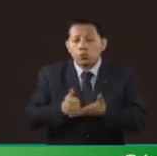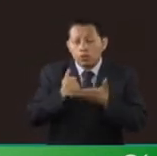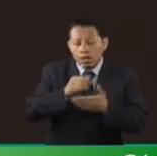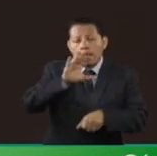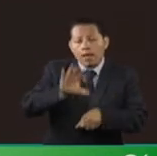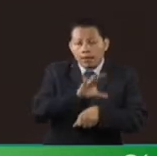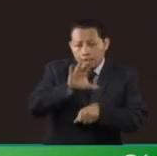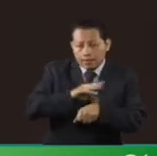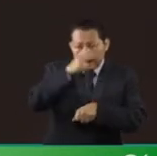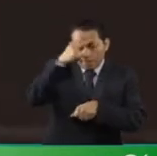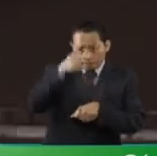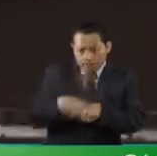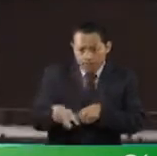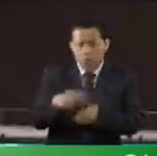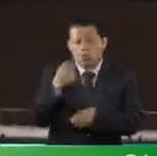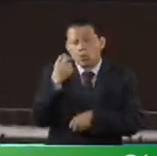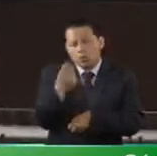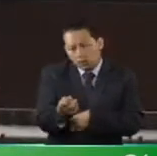país. Muchas gracias.